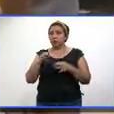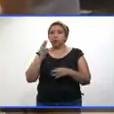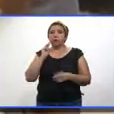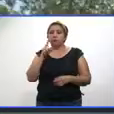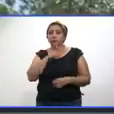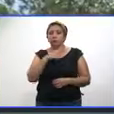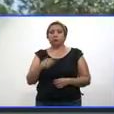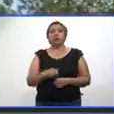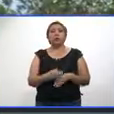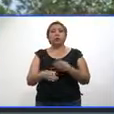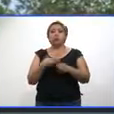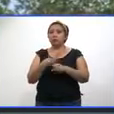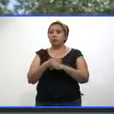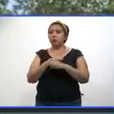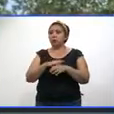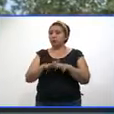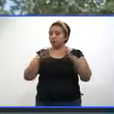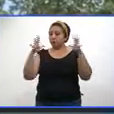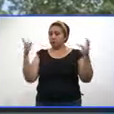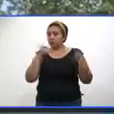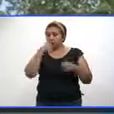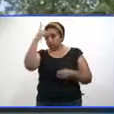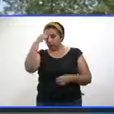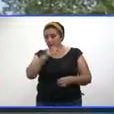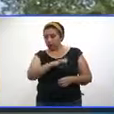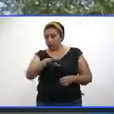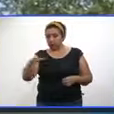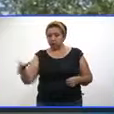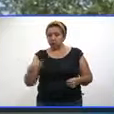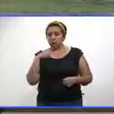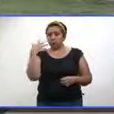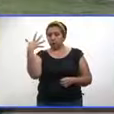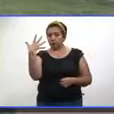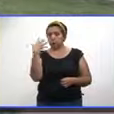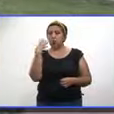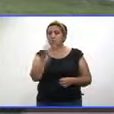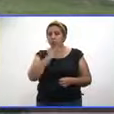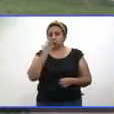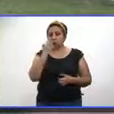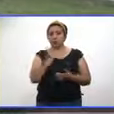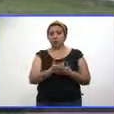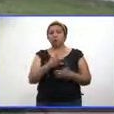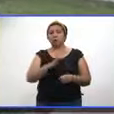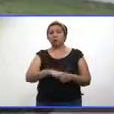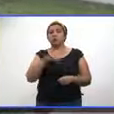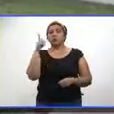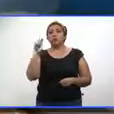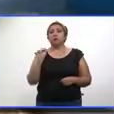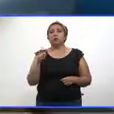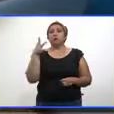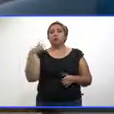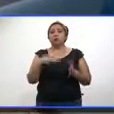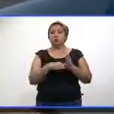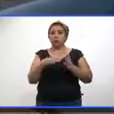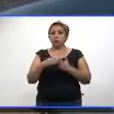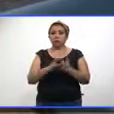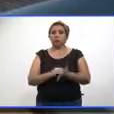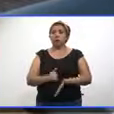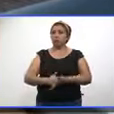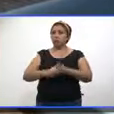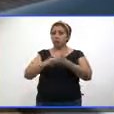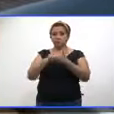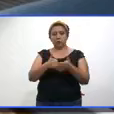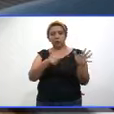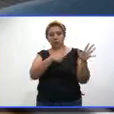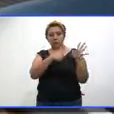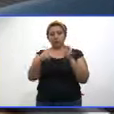las obras de mantenimiento y ampliación de espacios educativos en 5 escuelas de la comunidad, con la inversión de más de 1.8 millones de pesos a beneficio